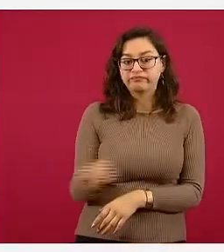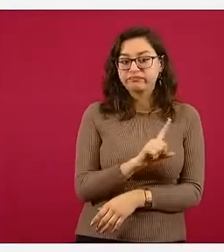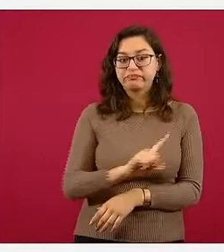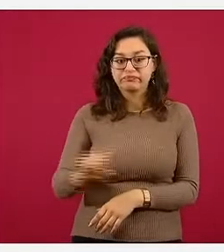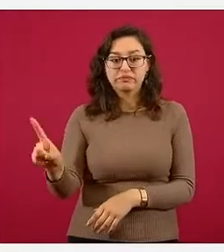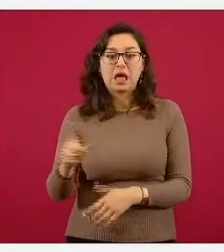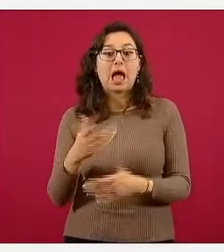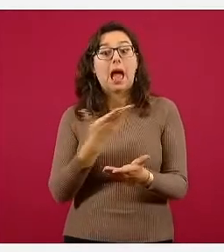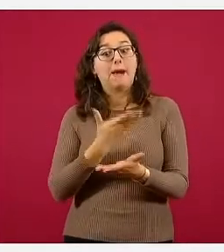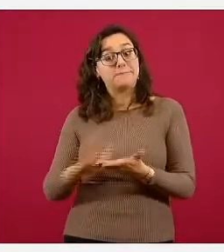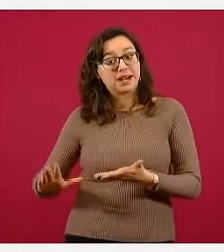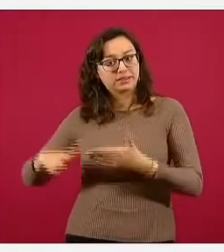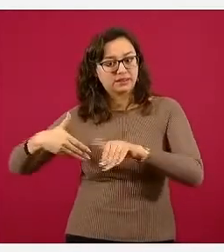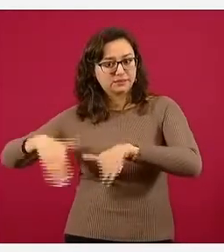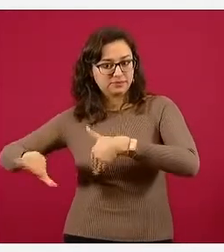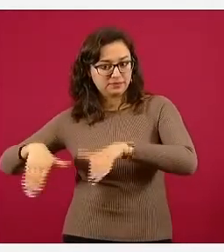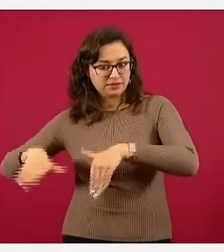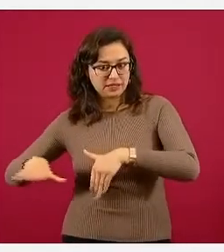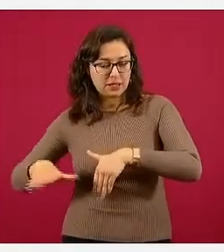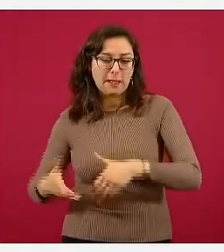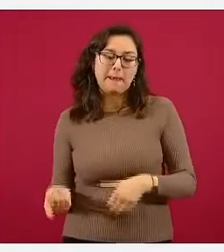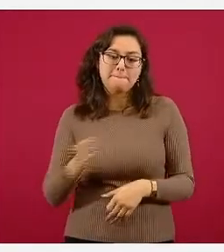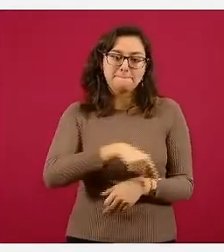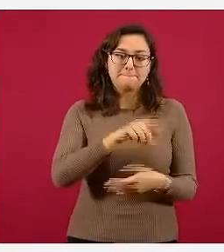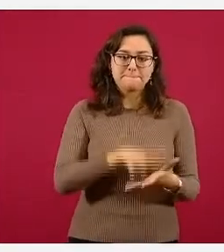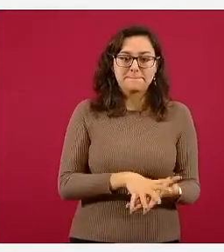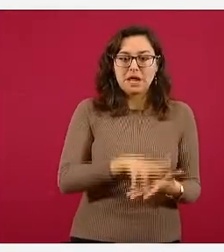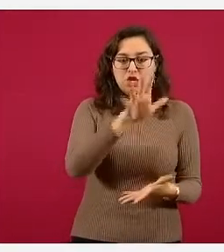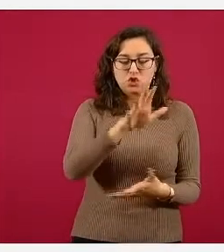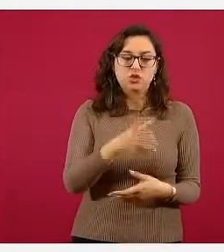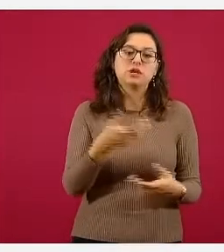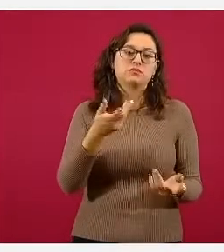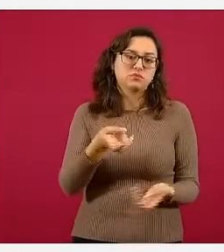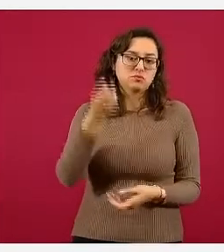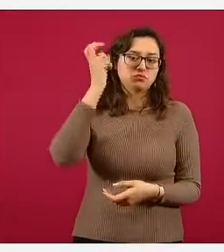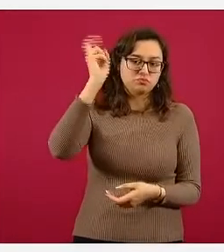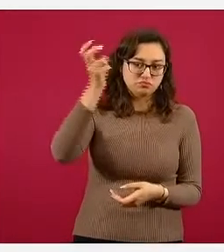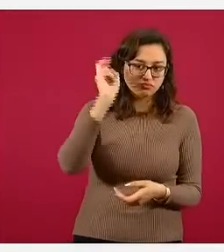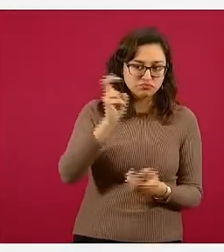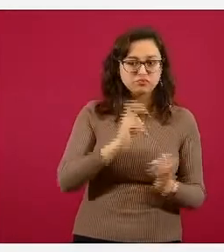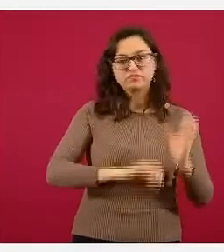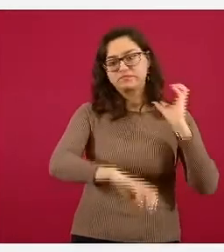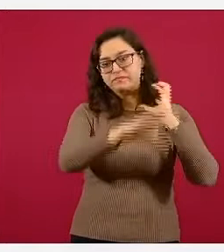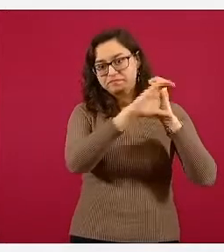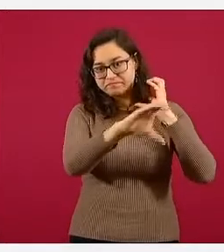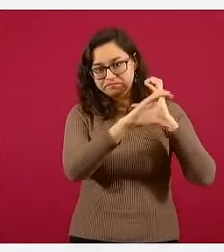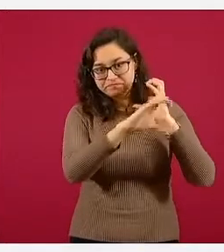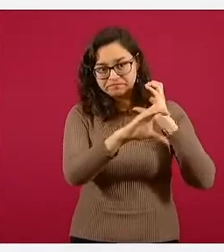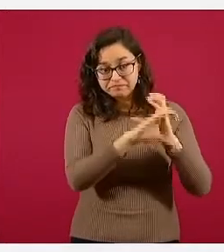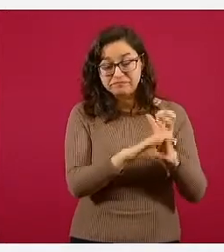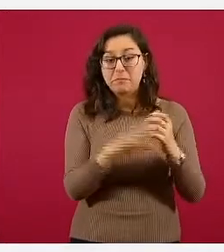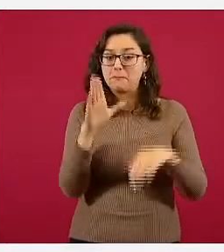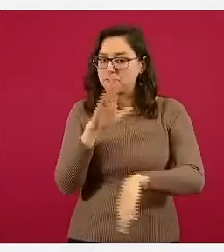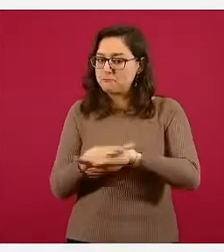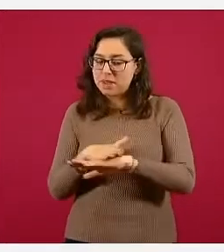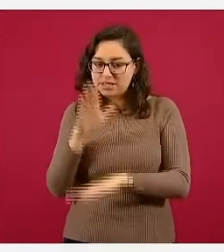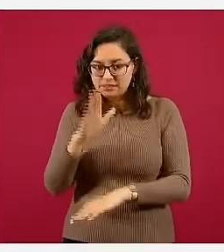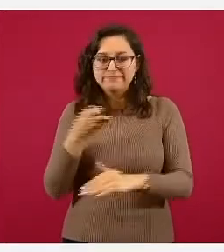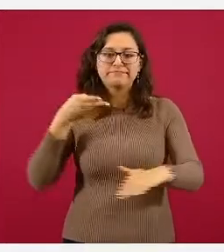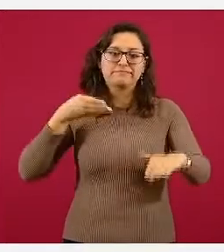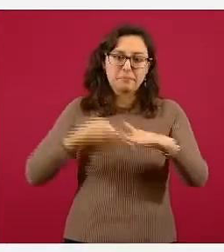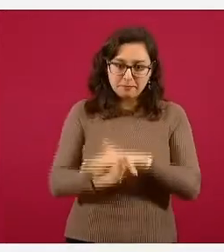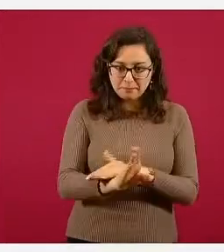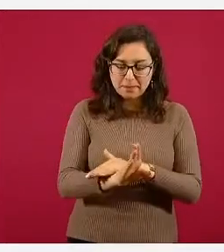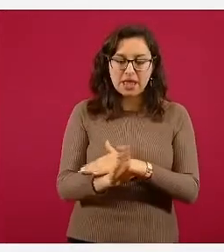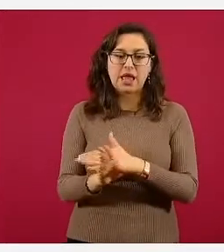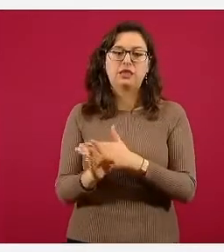se hacen en lo que llamamos transporte concesionado, es decir, microbuses, autobuses, pero una importante distribución es en metro, metrobús,